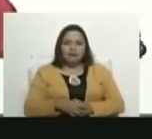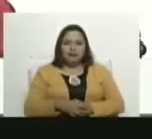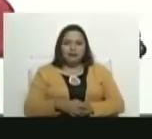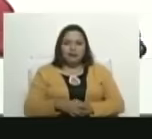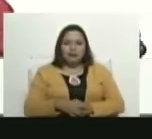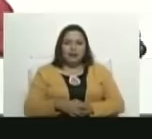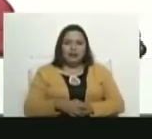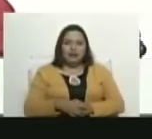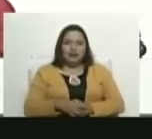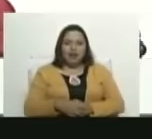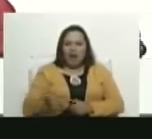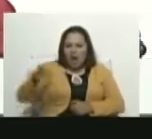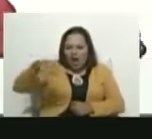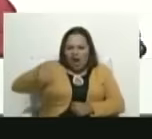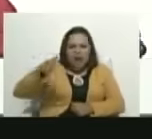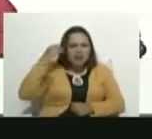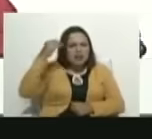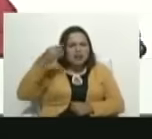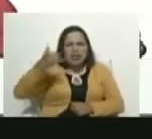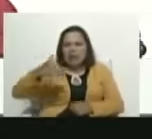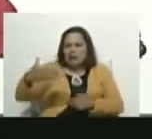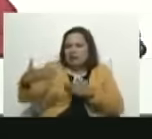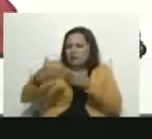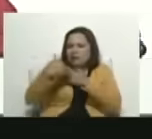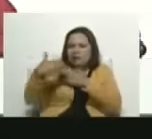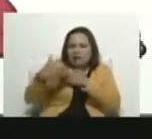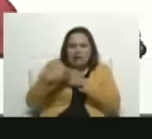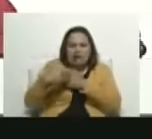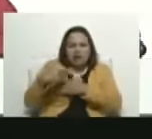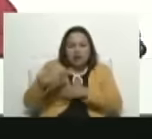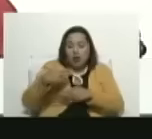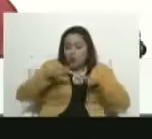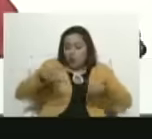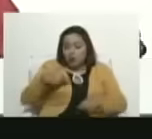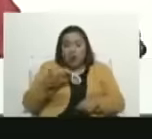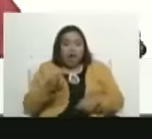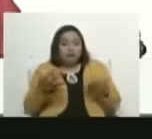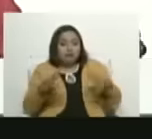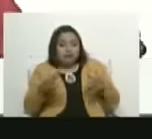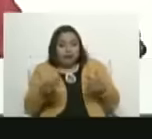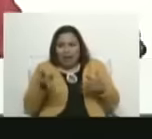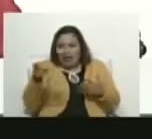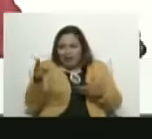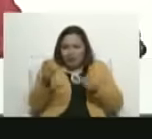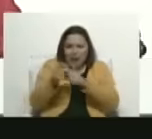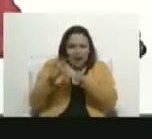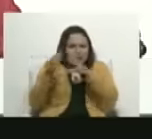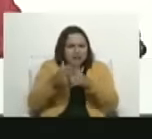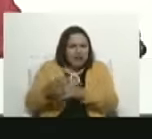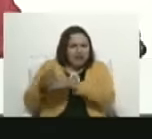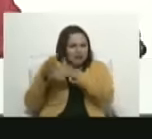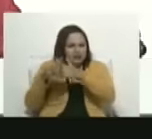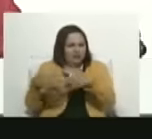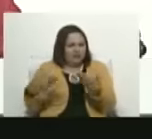¿Creen que a estas alturas nos van a amenazar nos van a asustar con este tipo de amenazas?